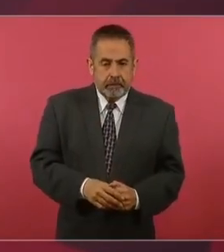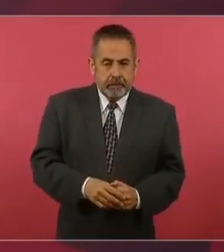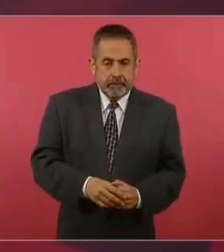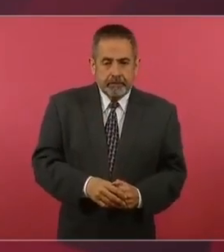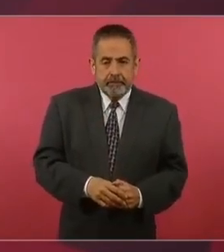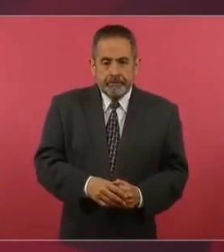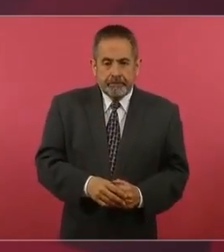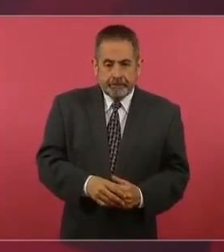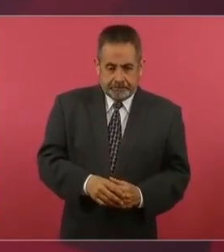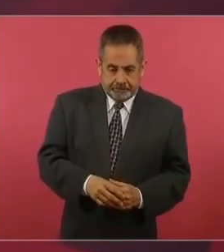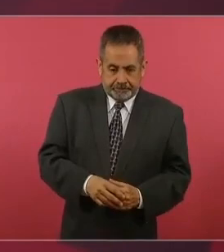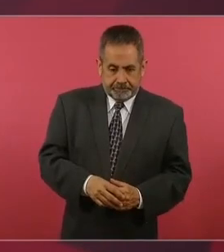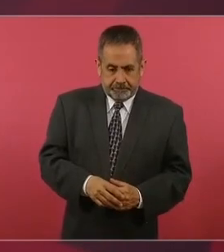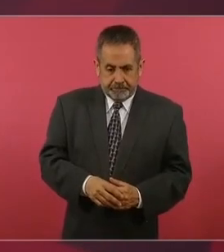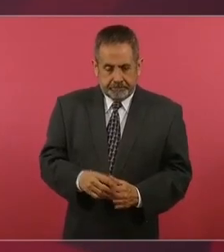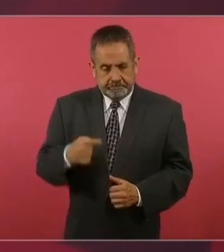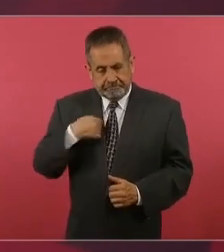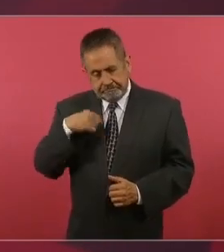pienso,